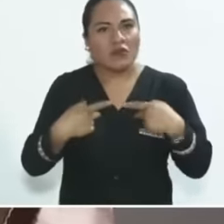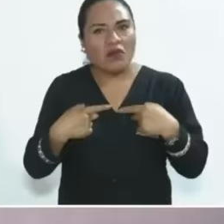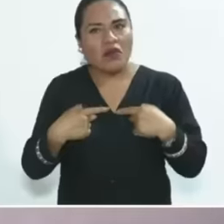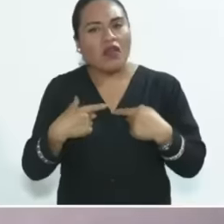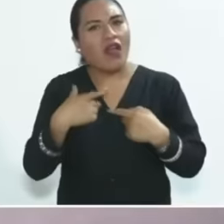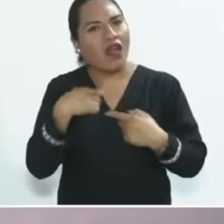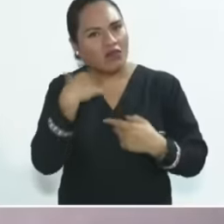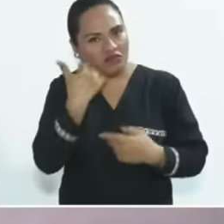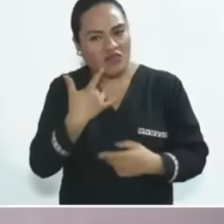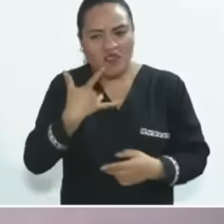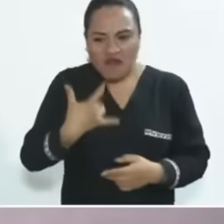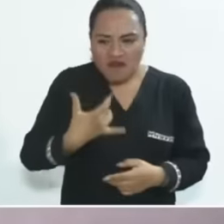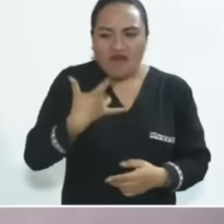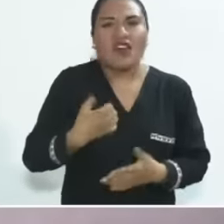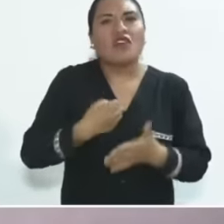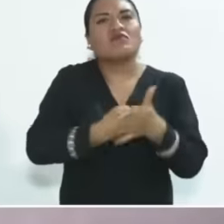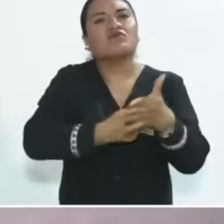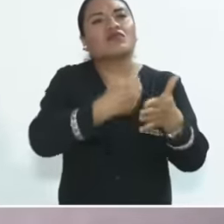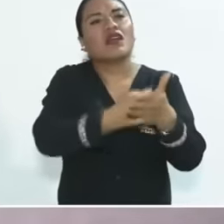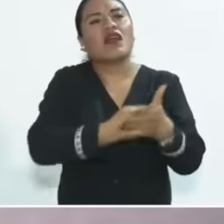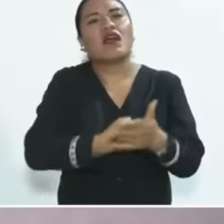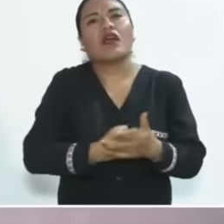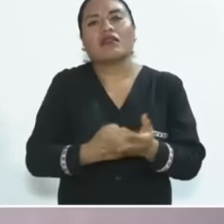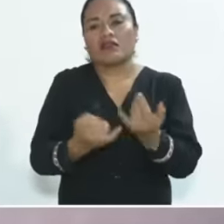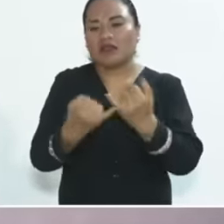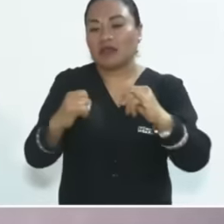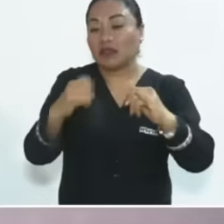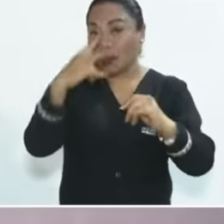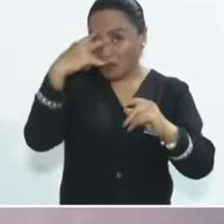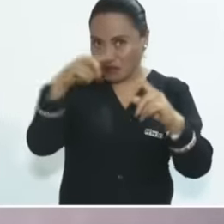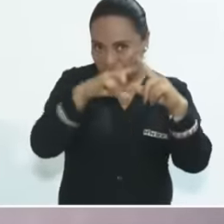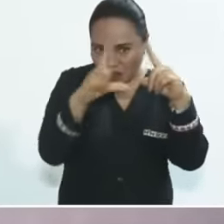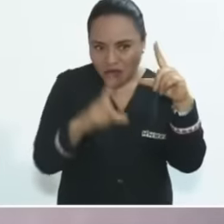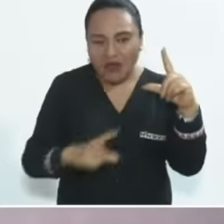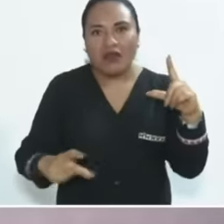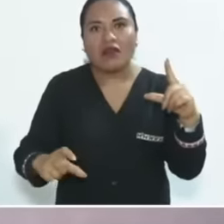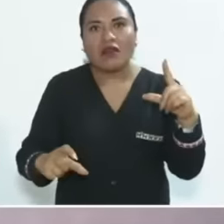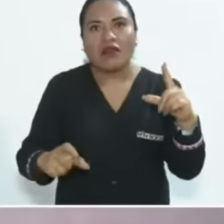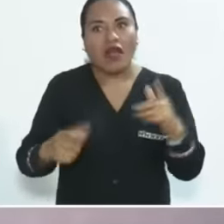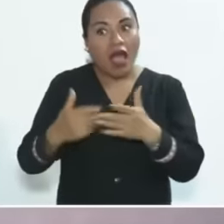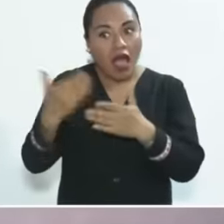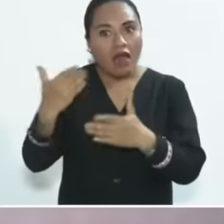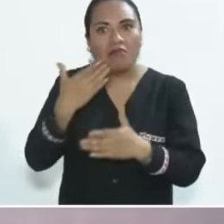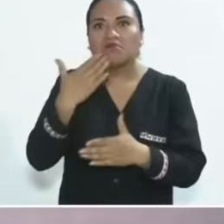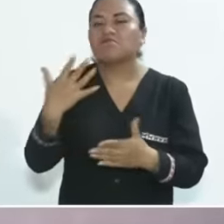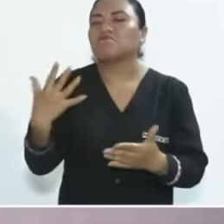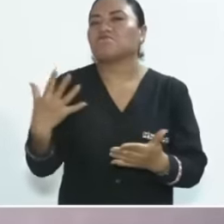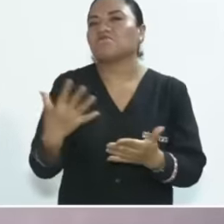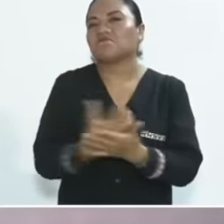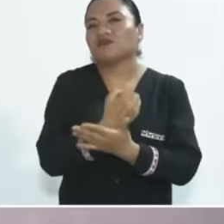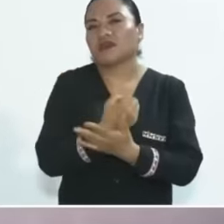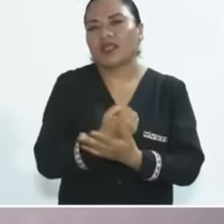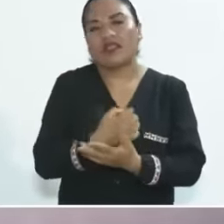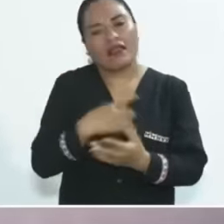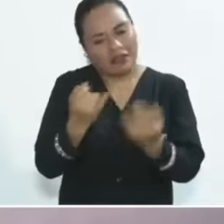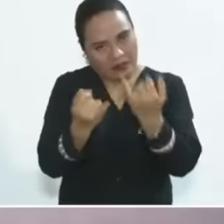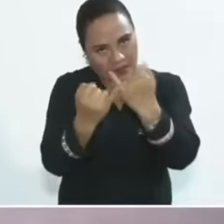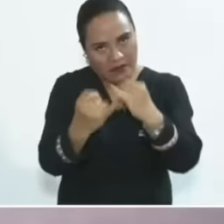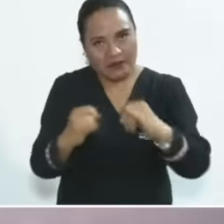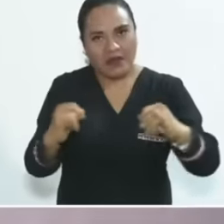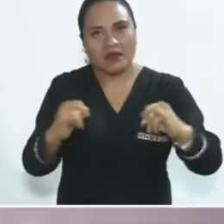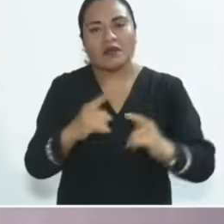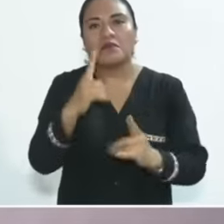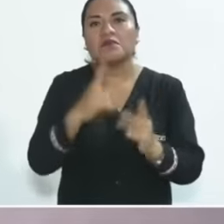México, y al final se logra la consumación de la independencia